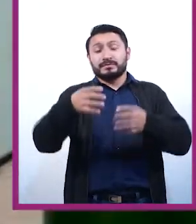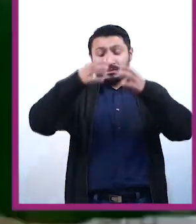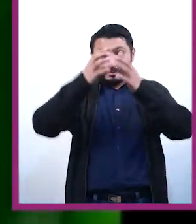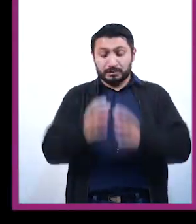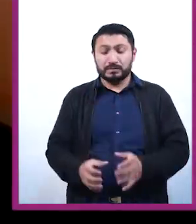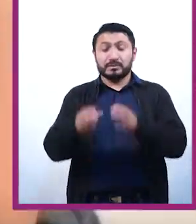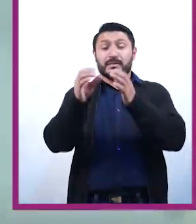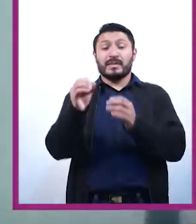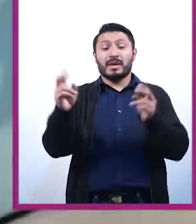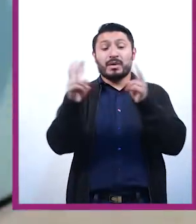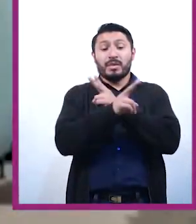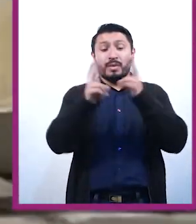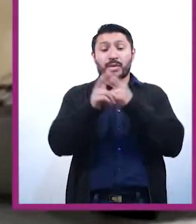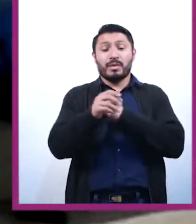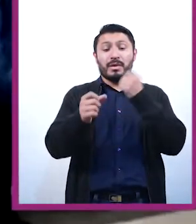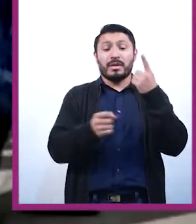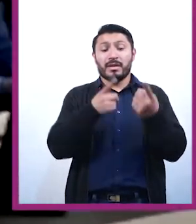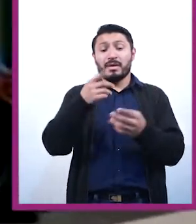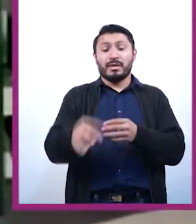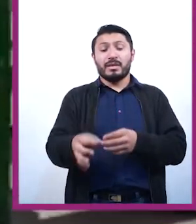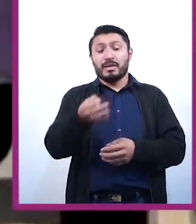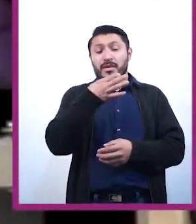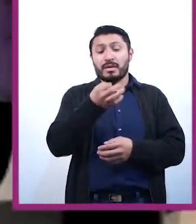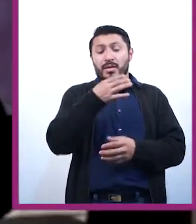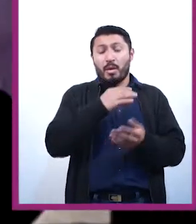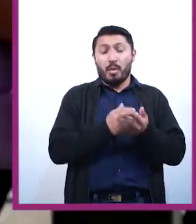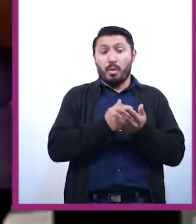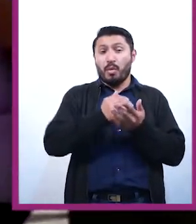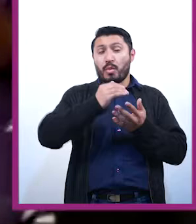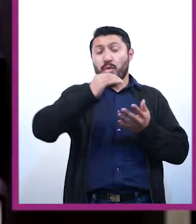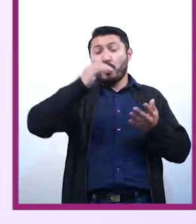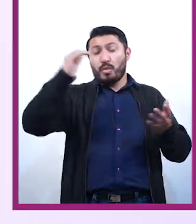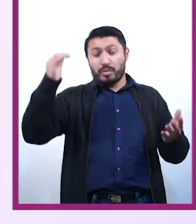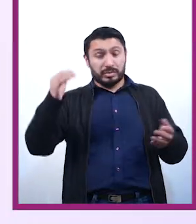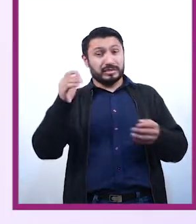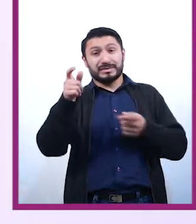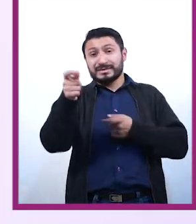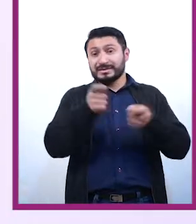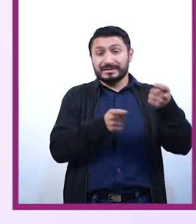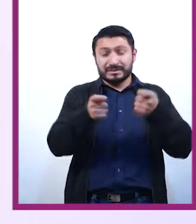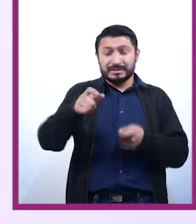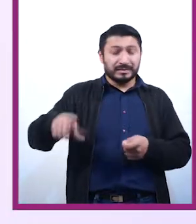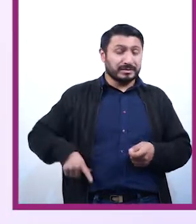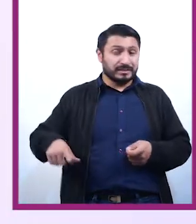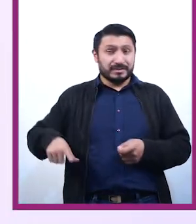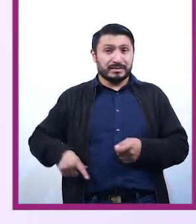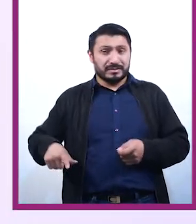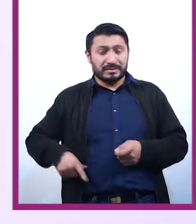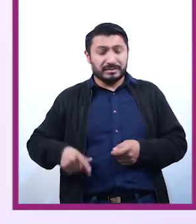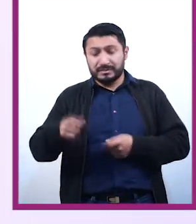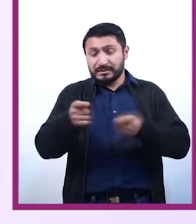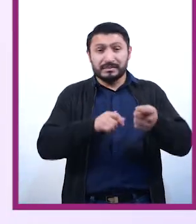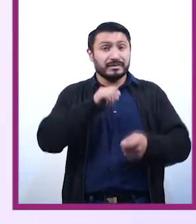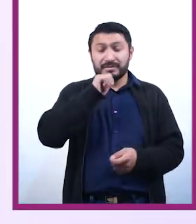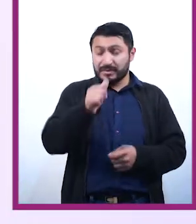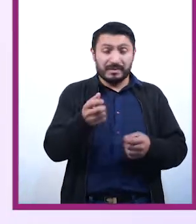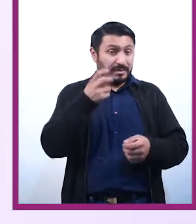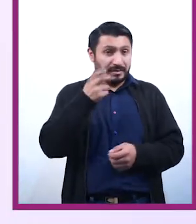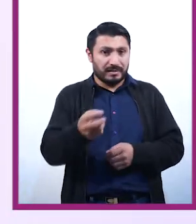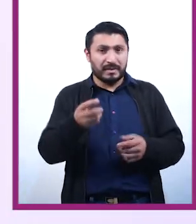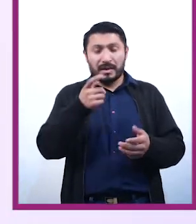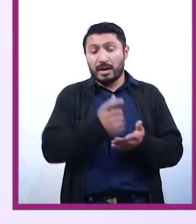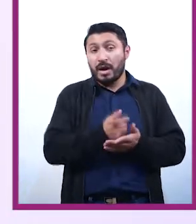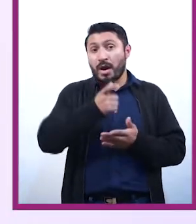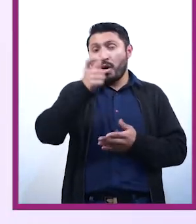de oxígeno y de ciertos medicamentos creció demasiado. Si los gobiernos no regulan esta situación, los precios de estos